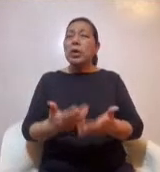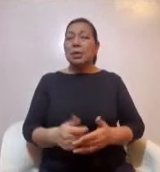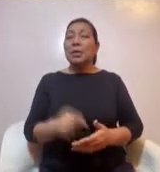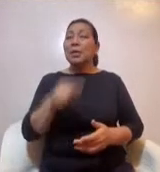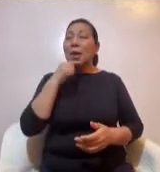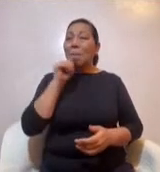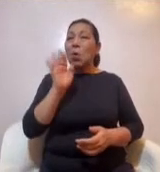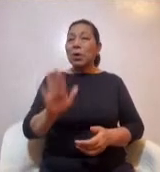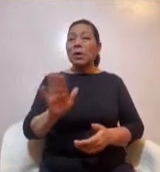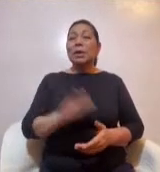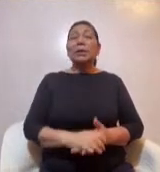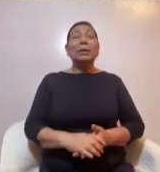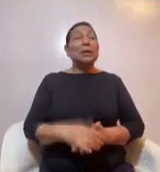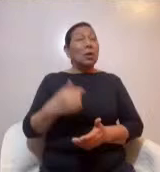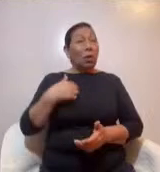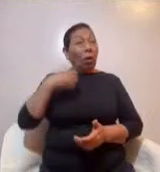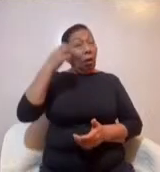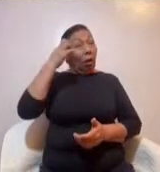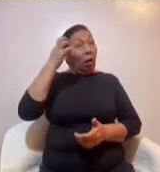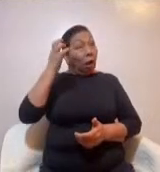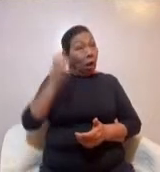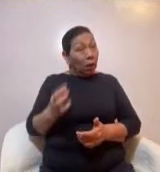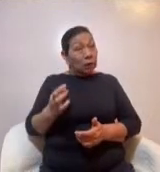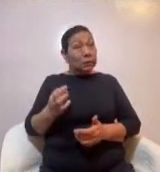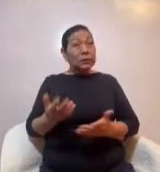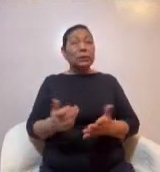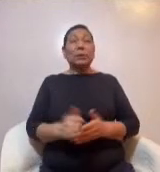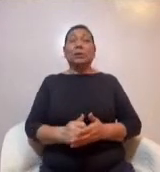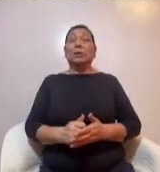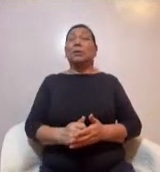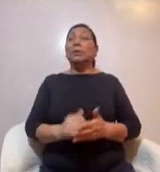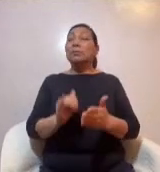voto singular? Creo que, bueno,